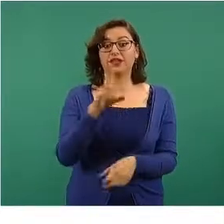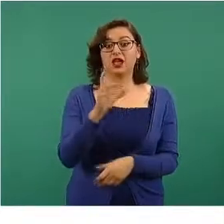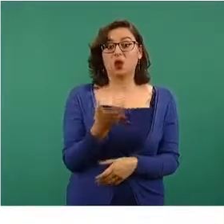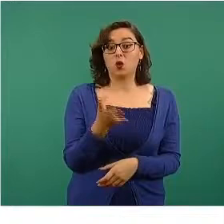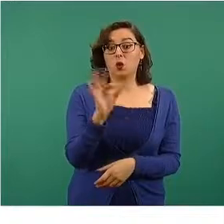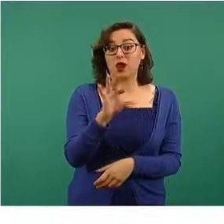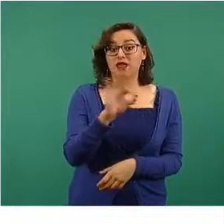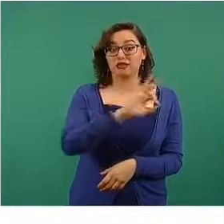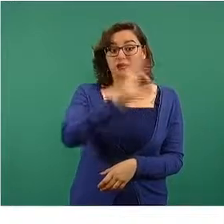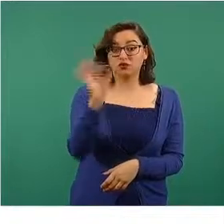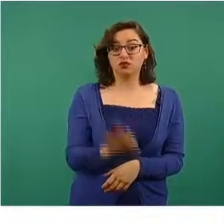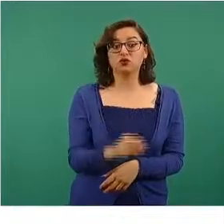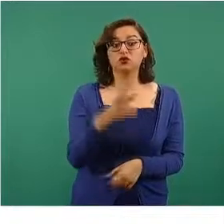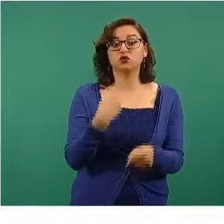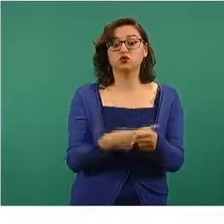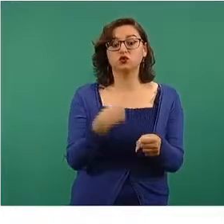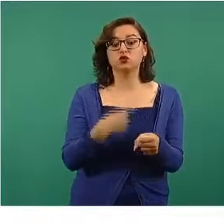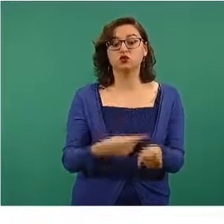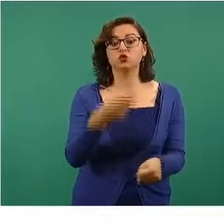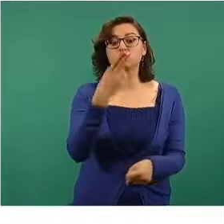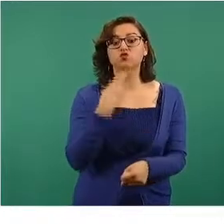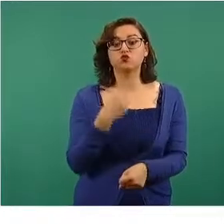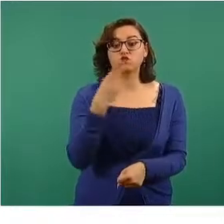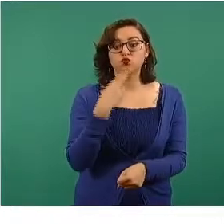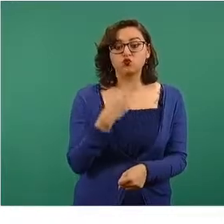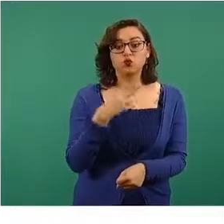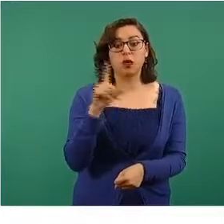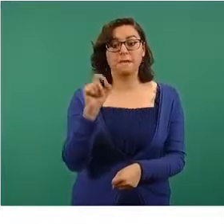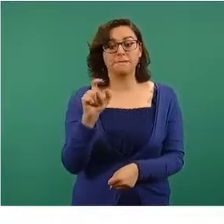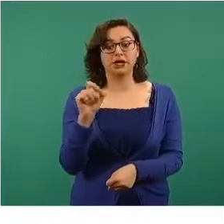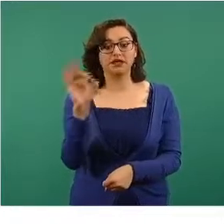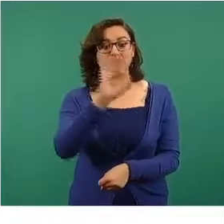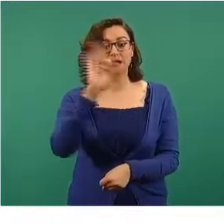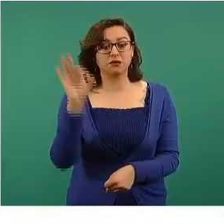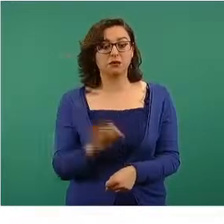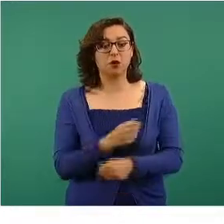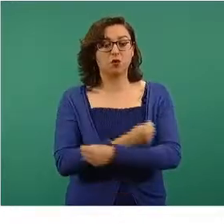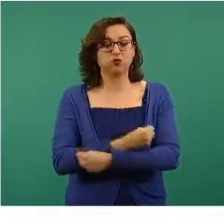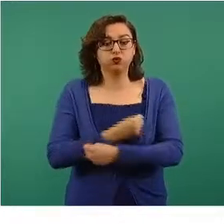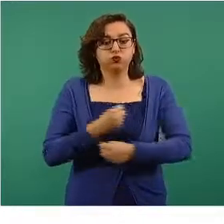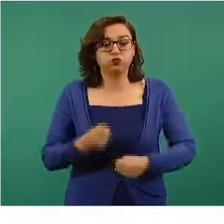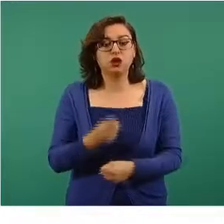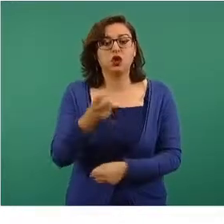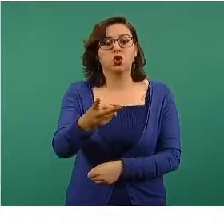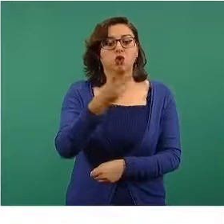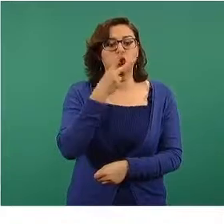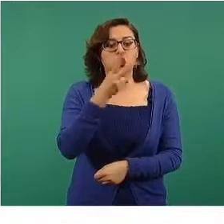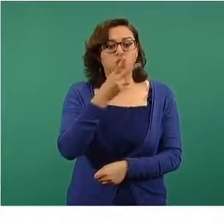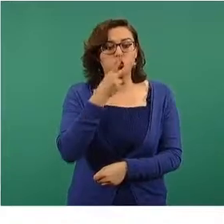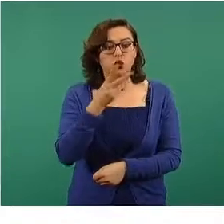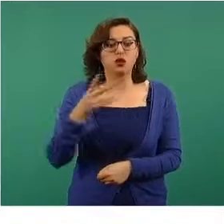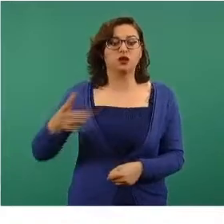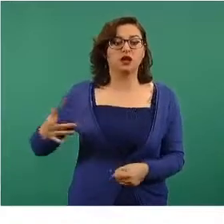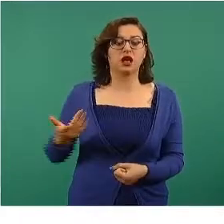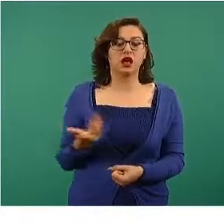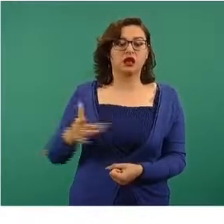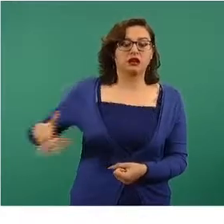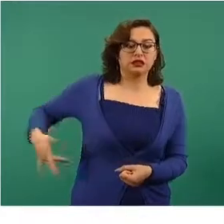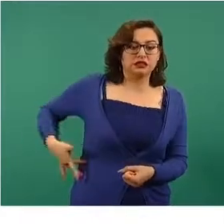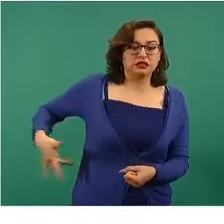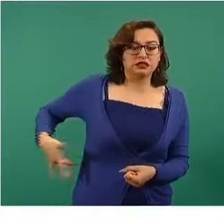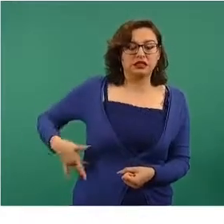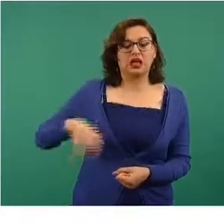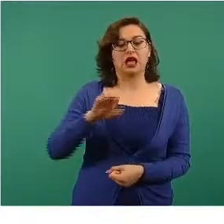20% tenían obesidad. Y así vamos a ver otros factores: tabaquismo, insuficiencia renal, enfermedad pulmonar obstructiva crónica,